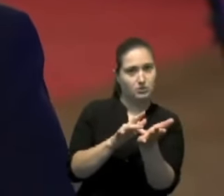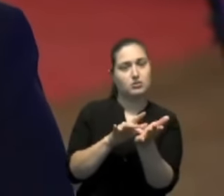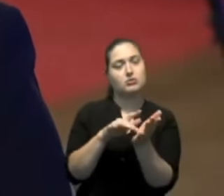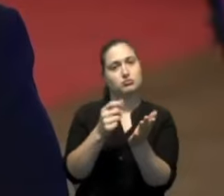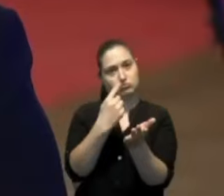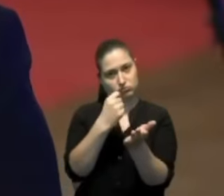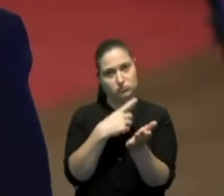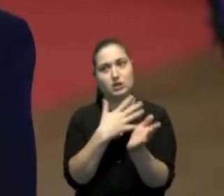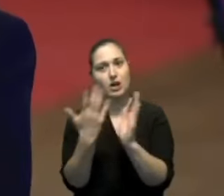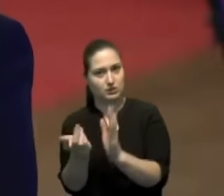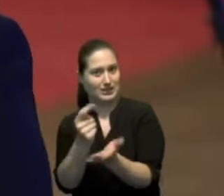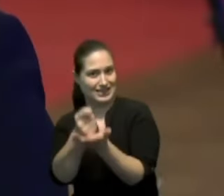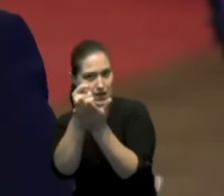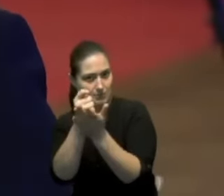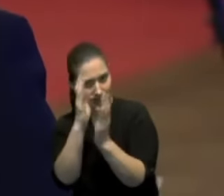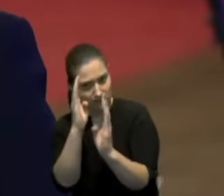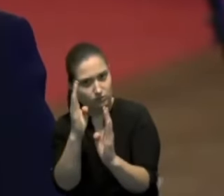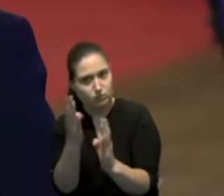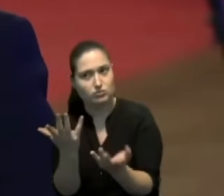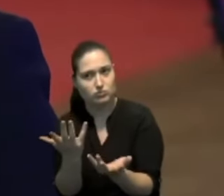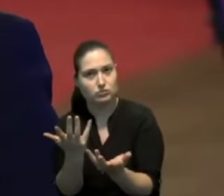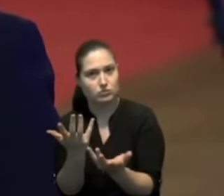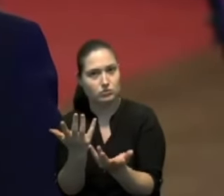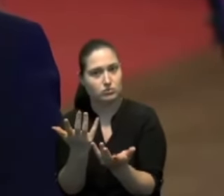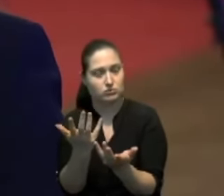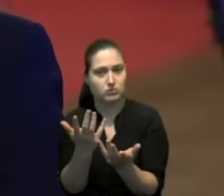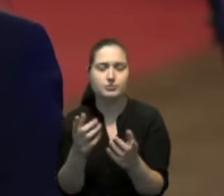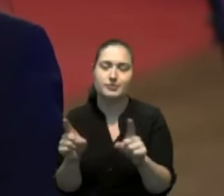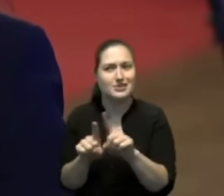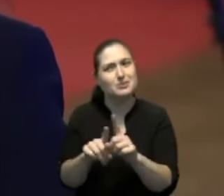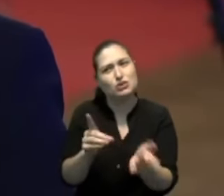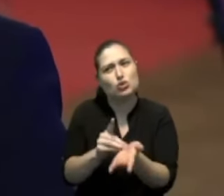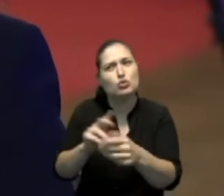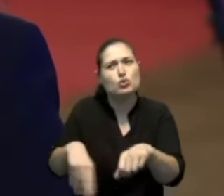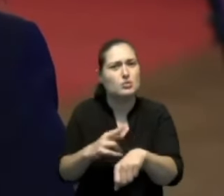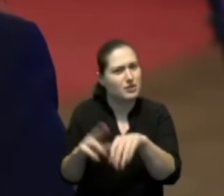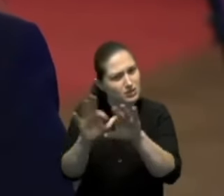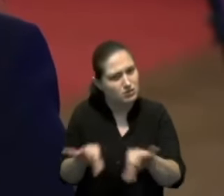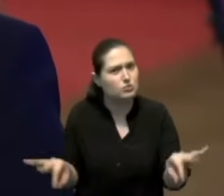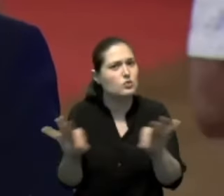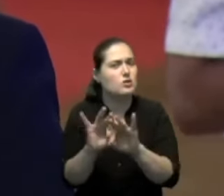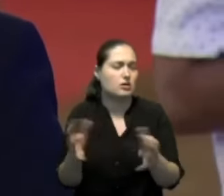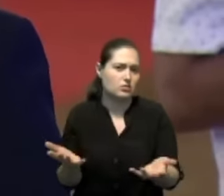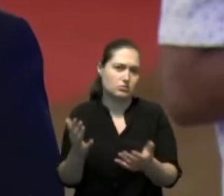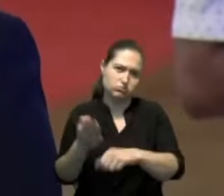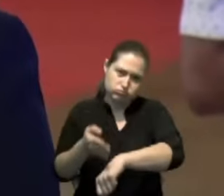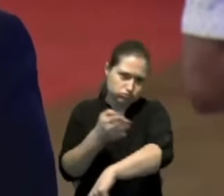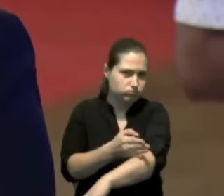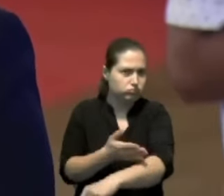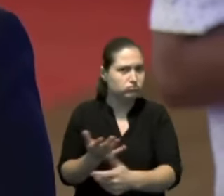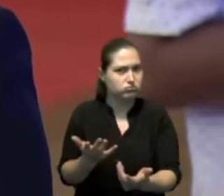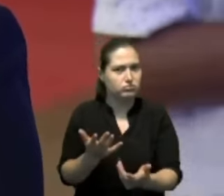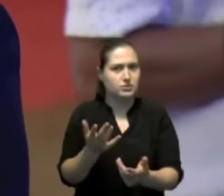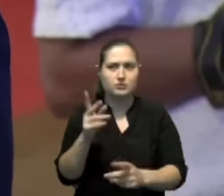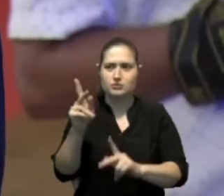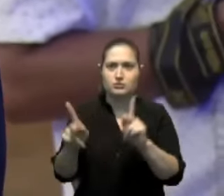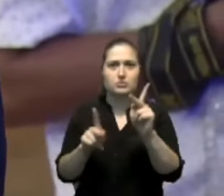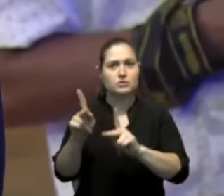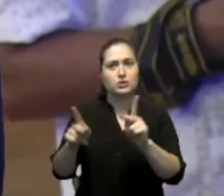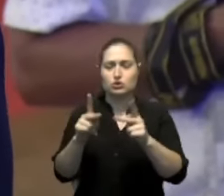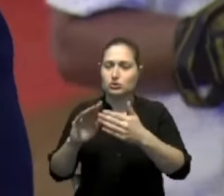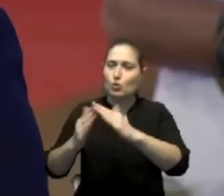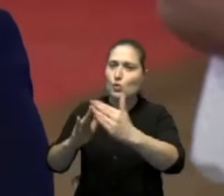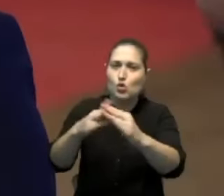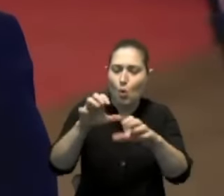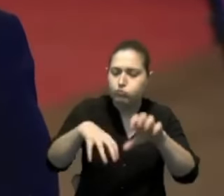y si asim mismo retoma el tema de la atención primaria si ya podríamos llevar Esa esa asistencia médica comunitaria